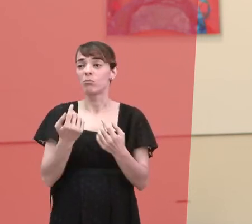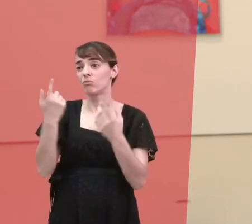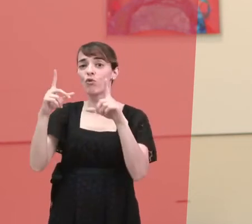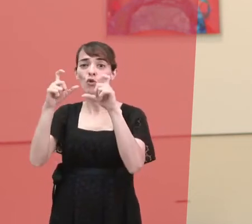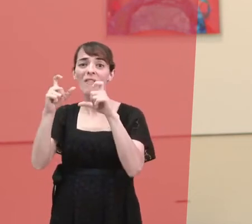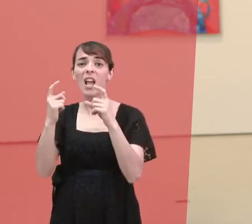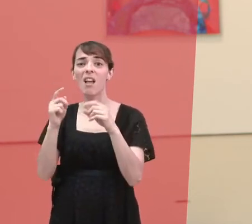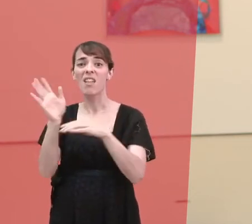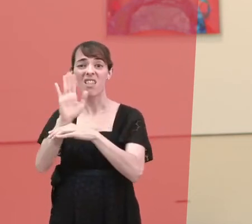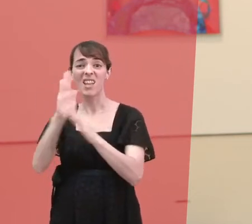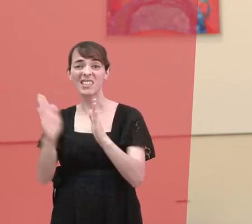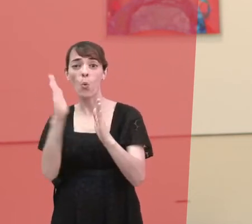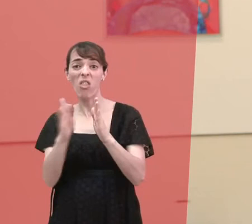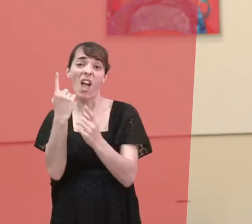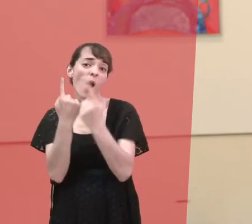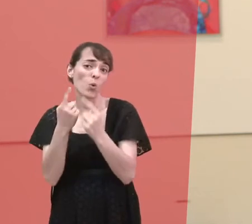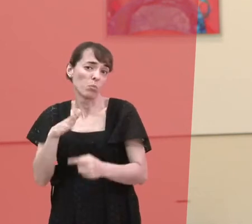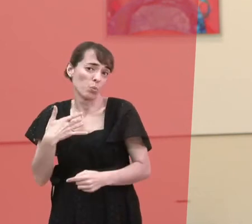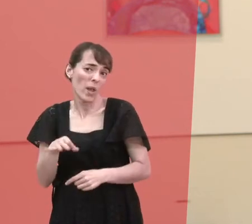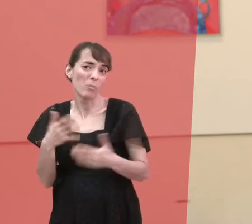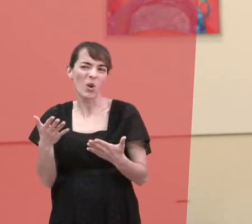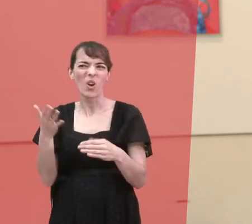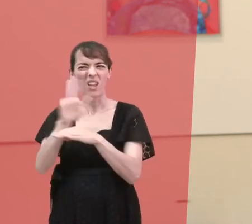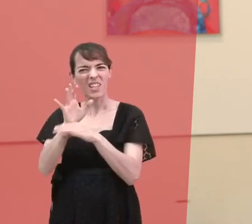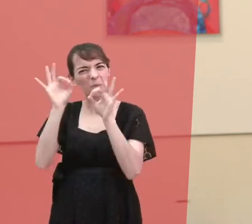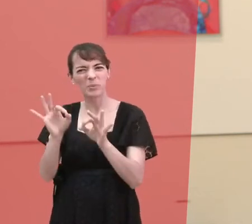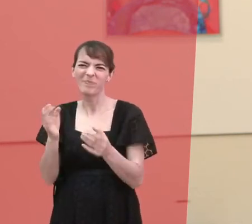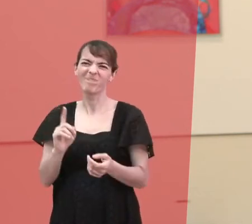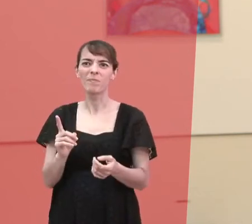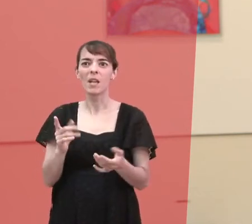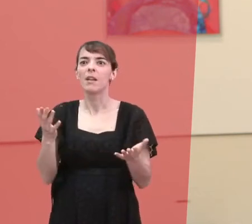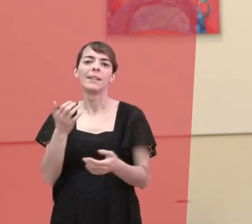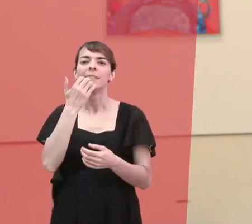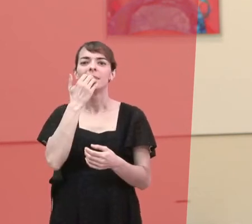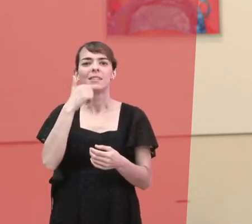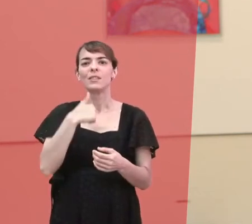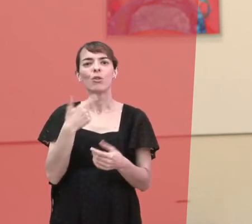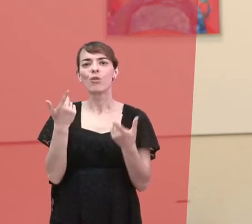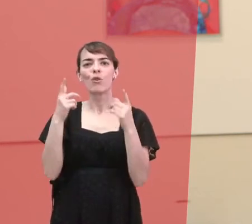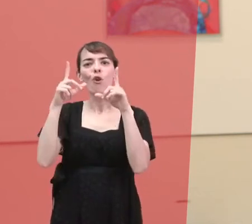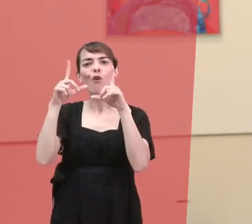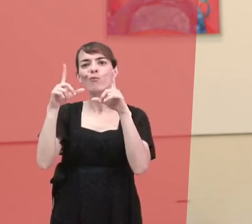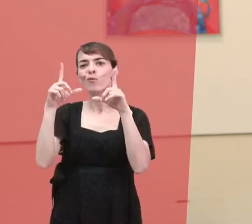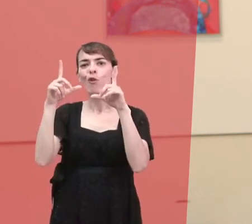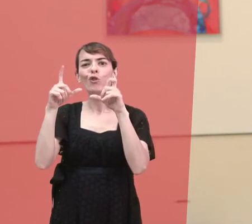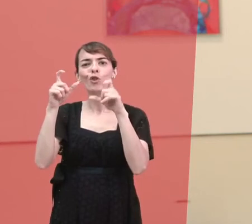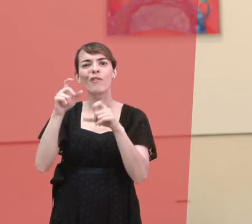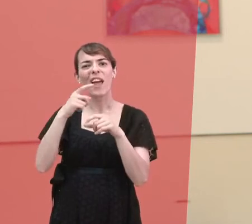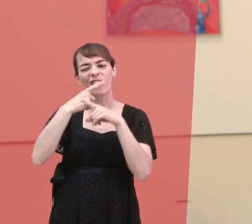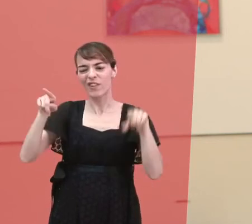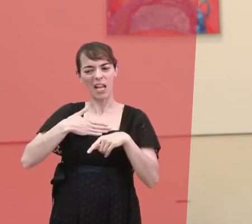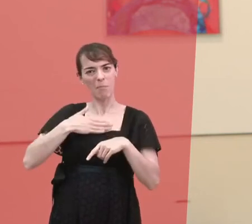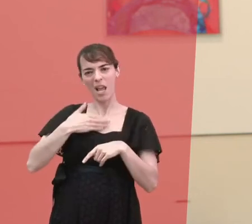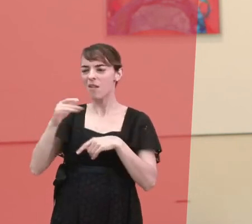con determinadas secuencias, pero no en el cine. O sea, que si yo hiciera un tipo de